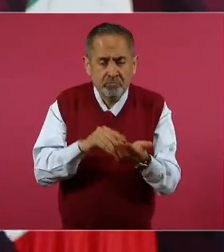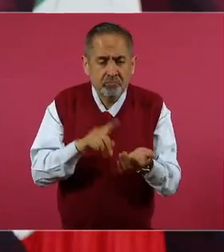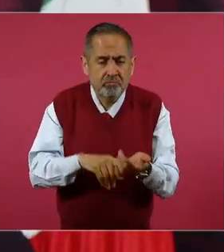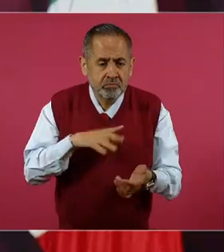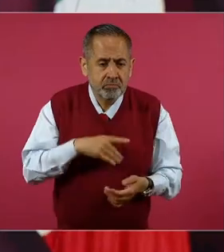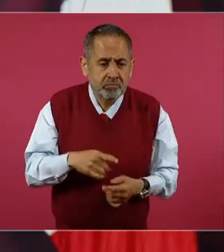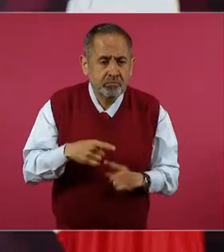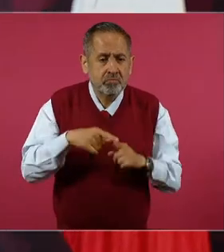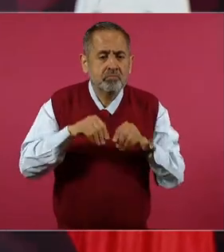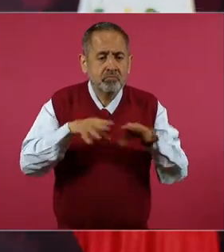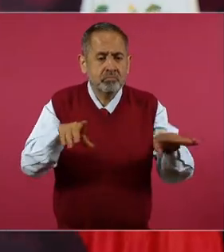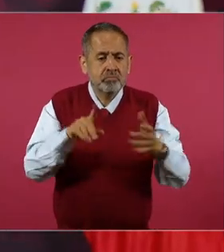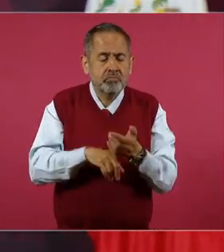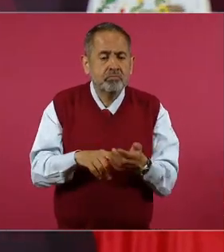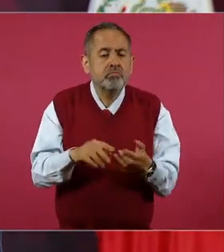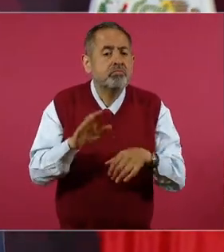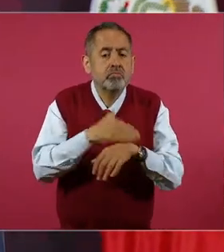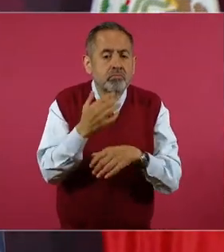el uso del automóvil,